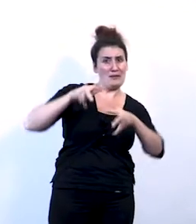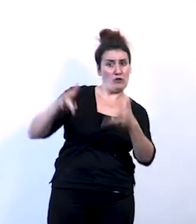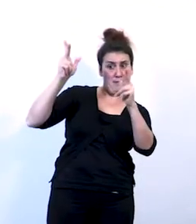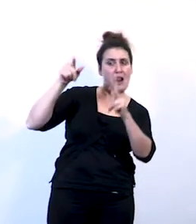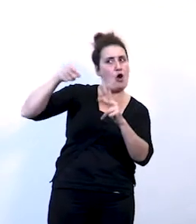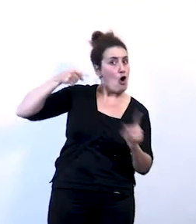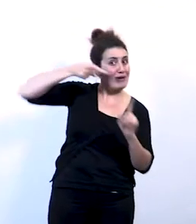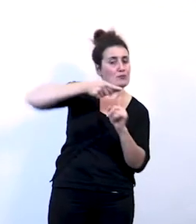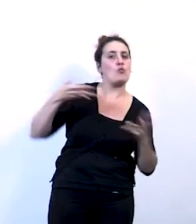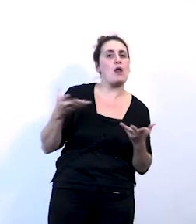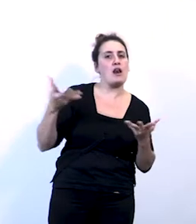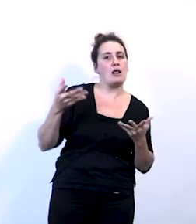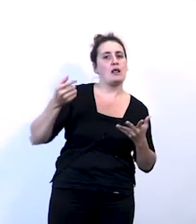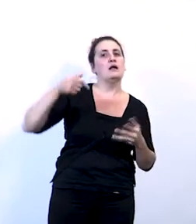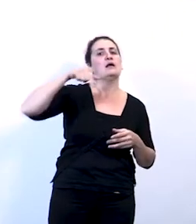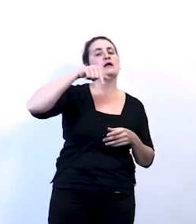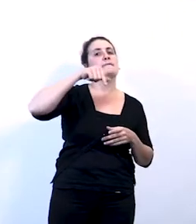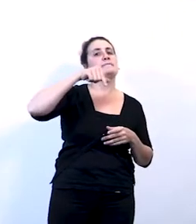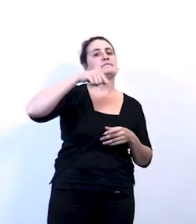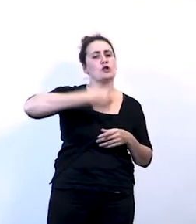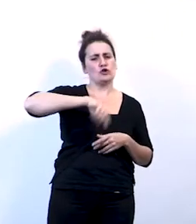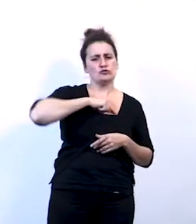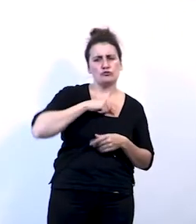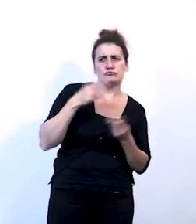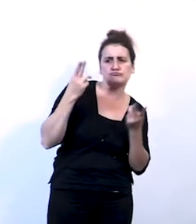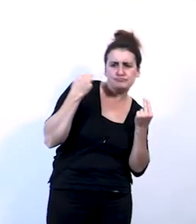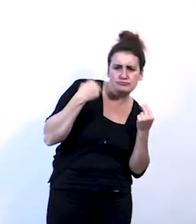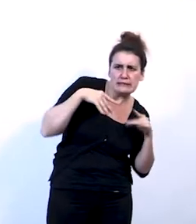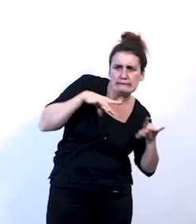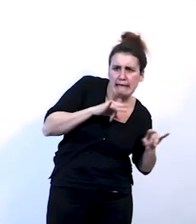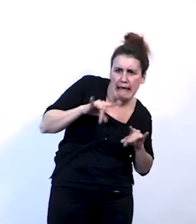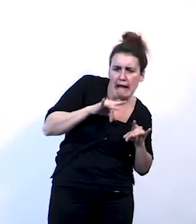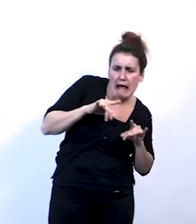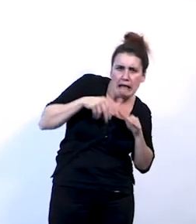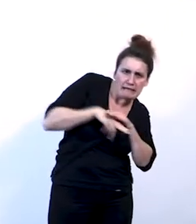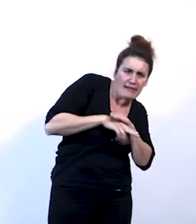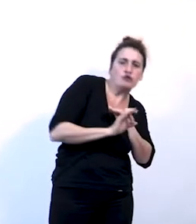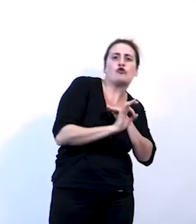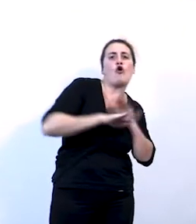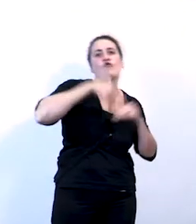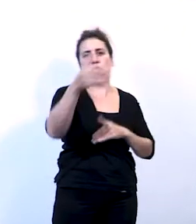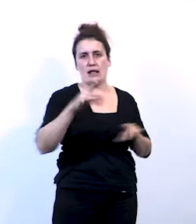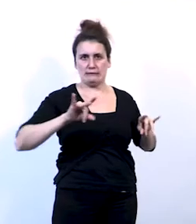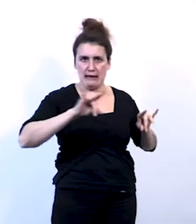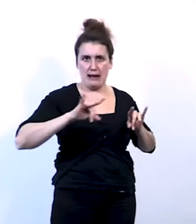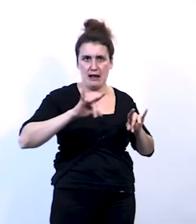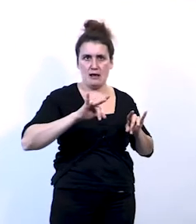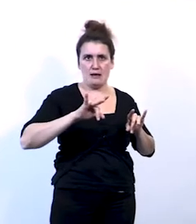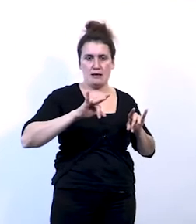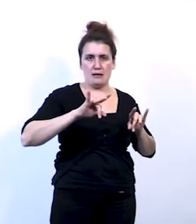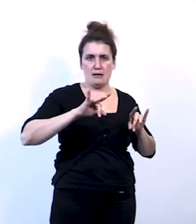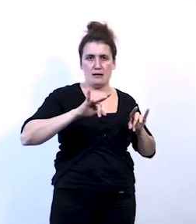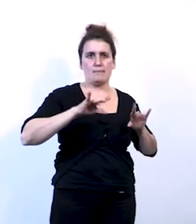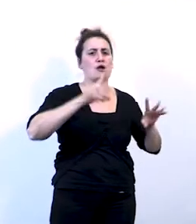objetivo de que estamos bajo de la tierra, enterrados o fuera de la tierra, pero que no estamos viviendo en